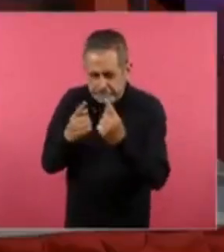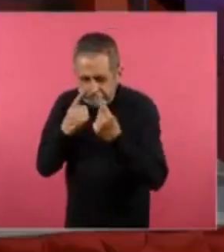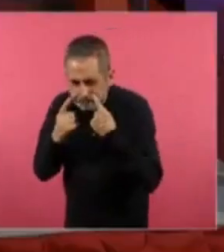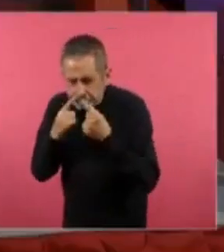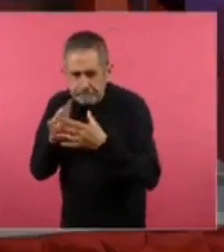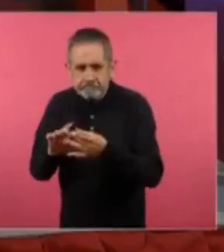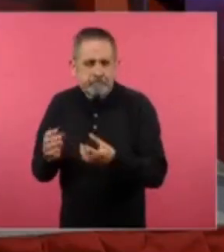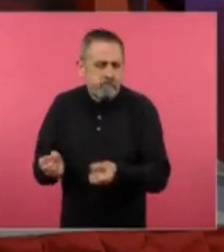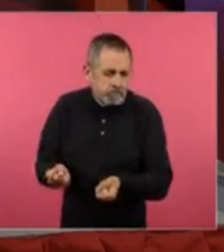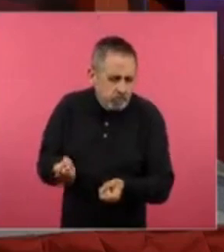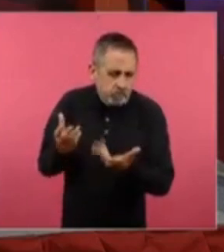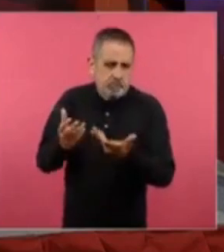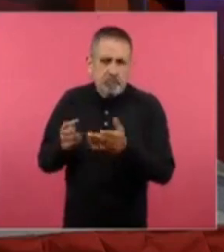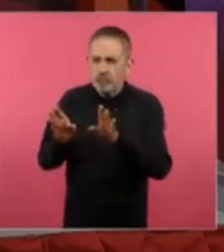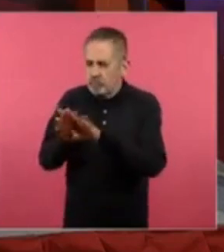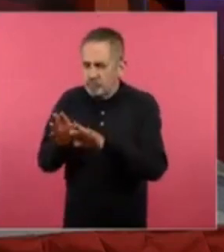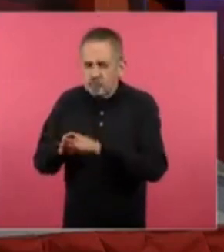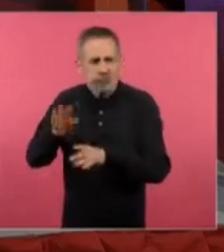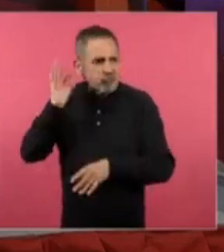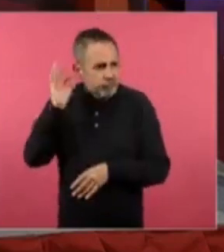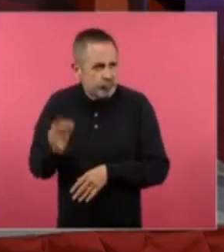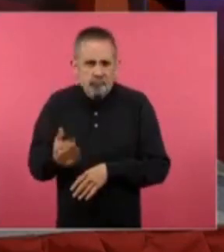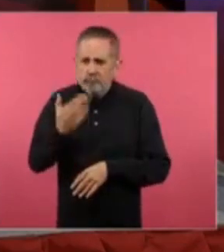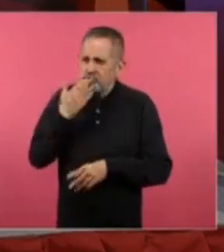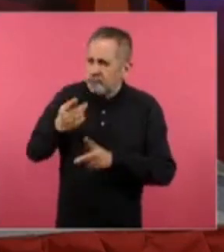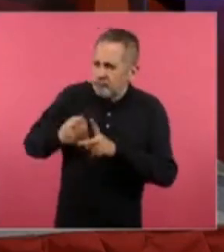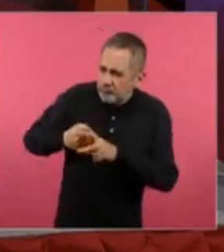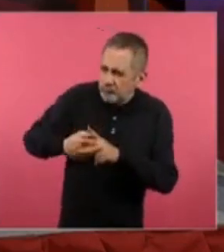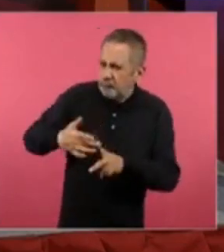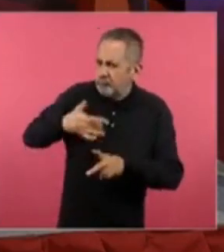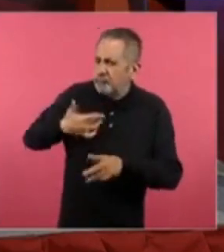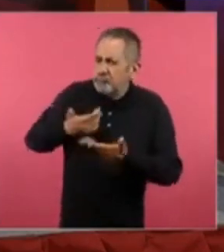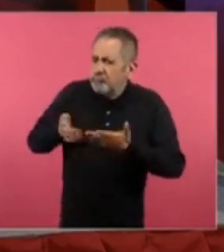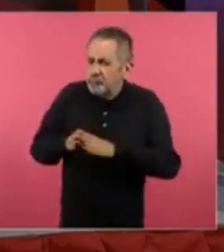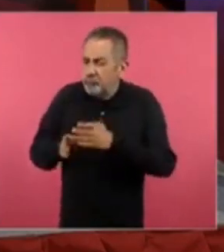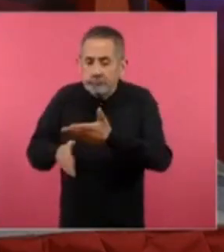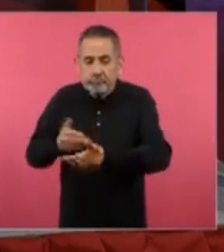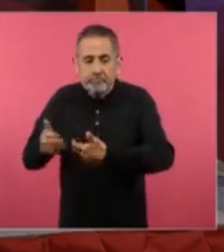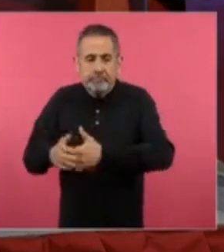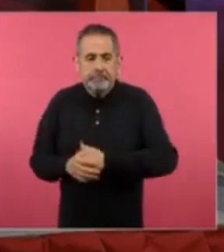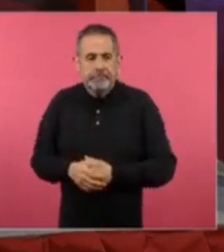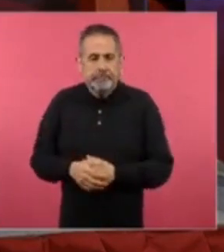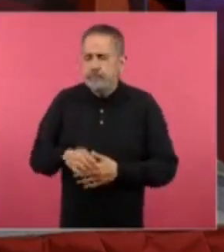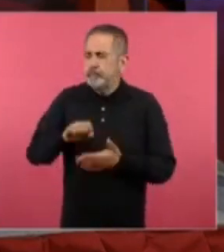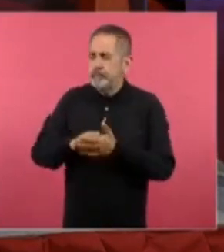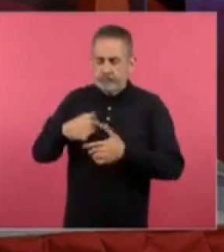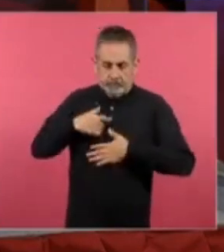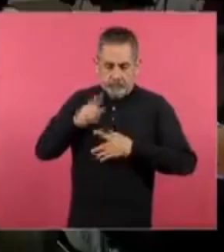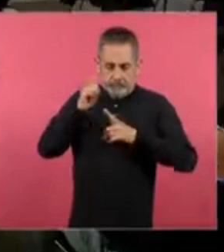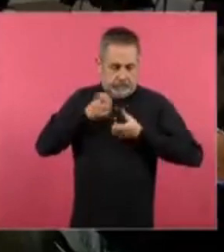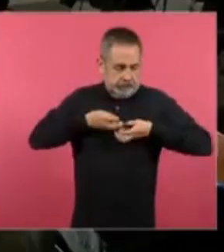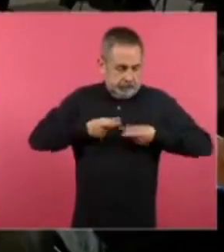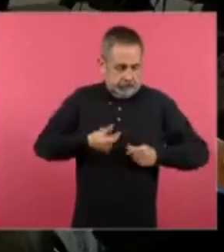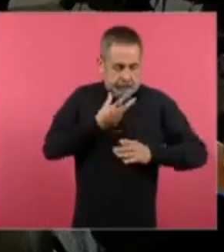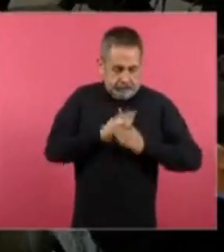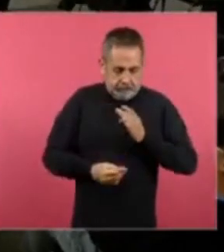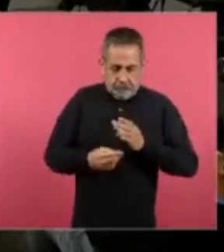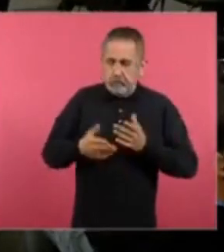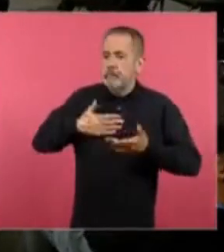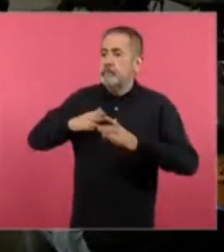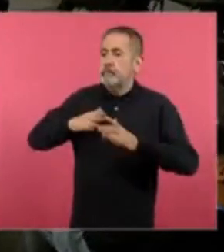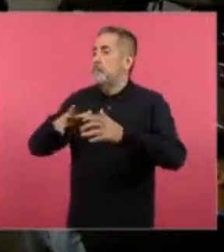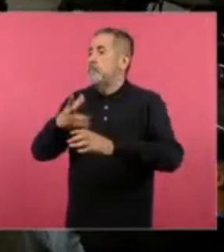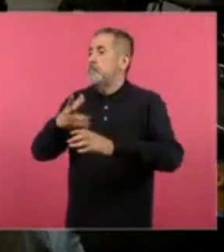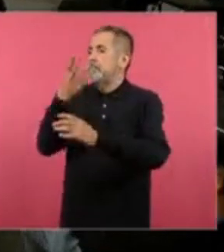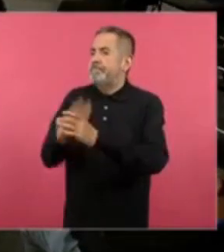datos cuantitativos a cualitativos. Acá podemos ver cuánta agua gasto yo, cuánta agua gasta mi comunidad,